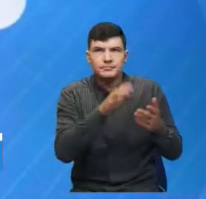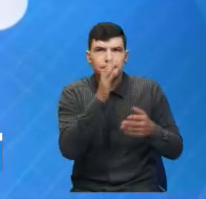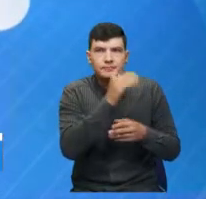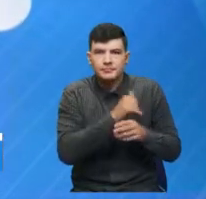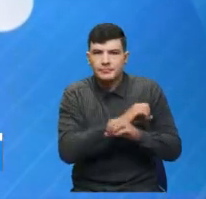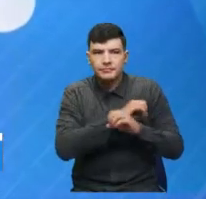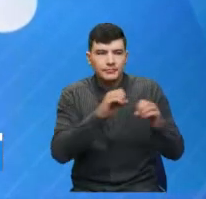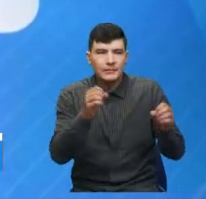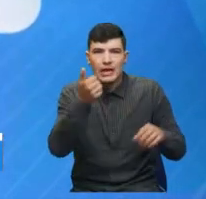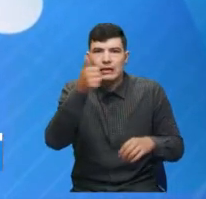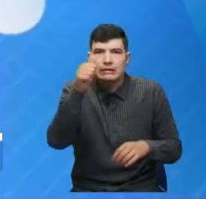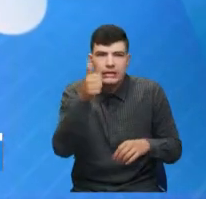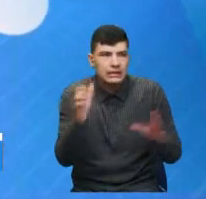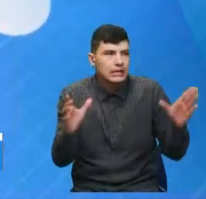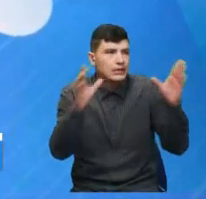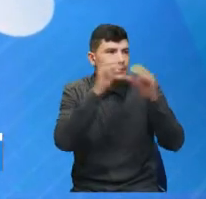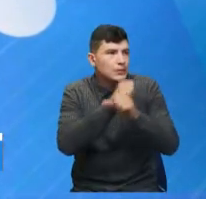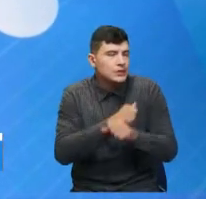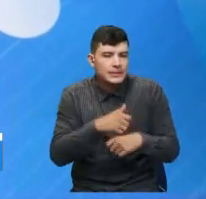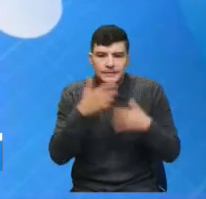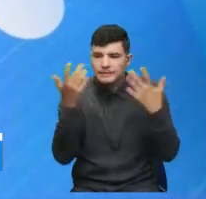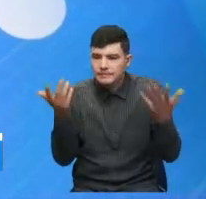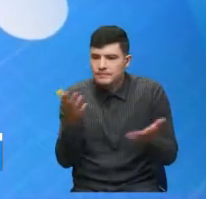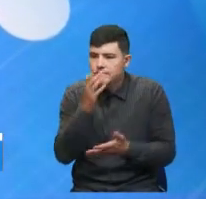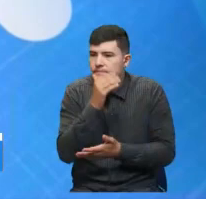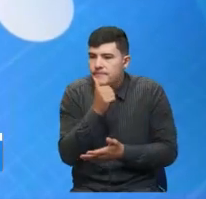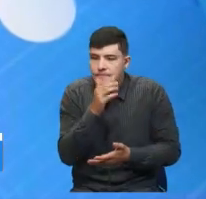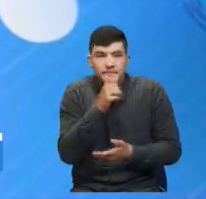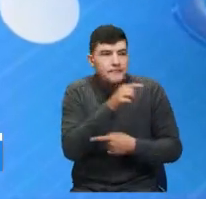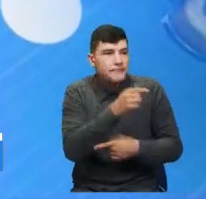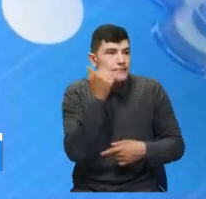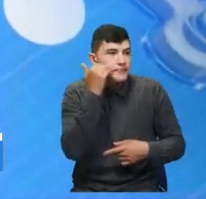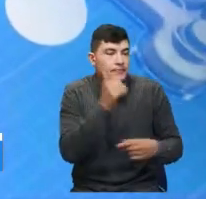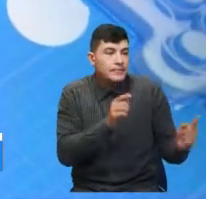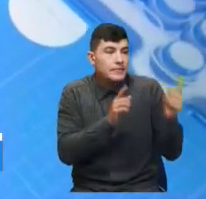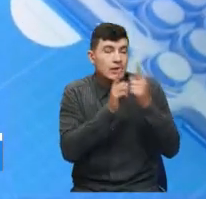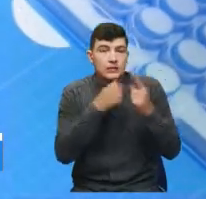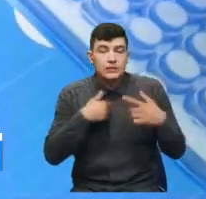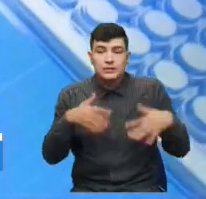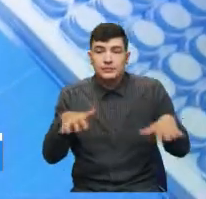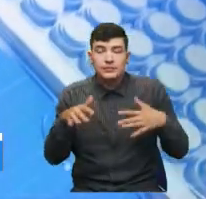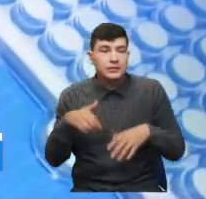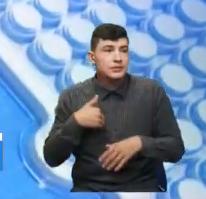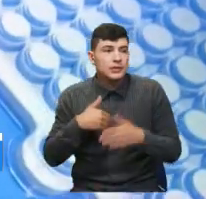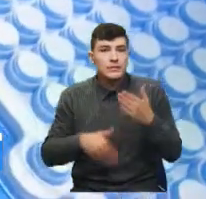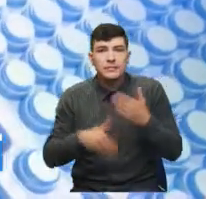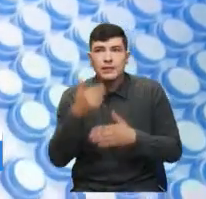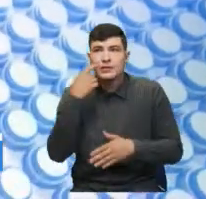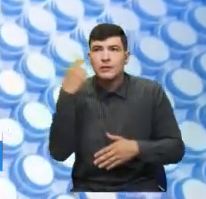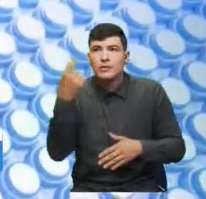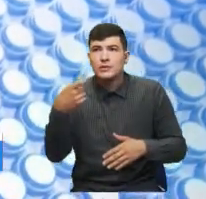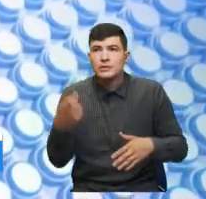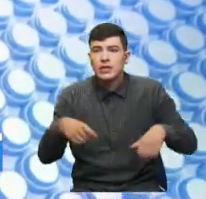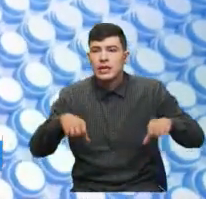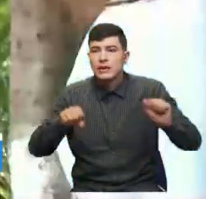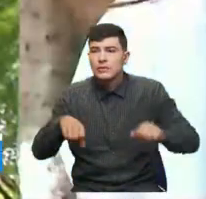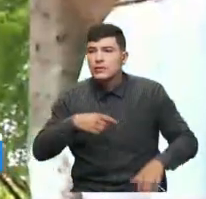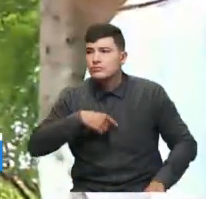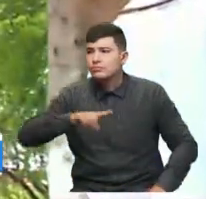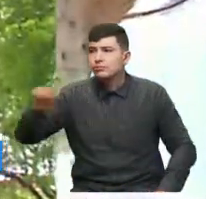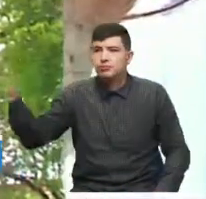sea, ya pasó las 10 y nada, que ella aparece, me pongo nervioso, empiezo a buscar en la moto para arriba, para abajo,